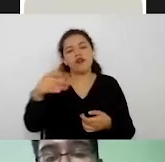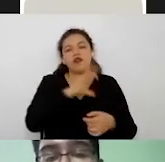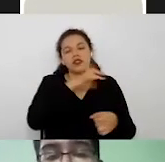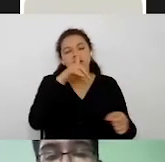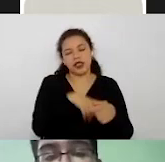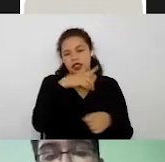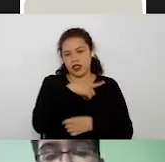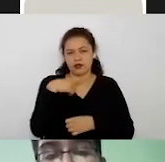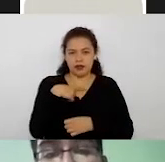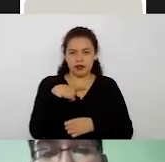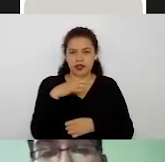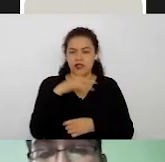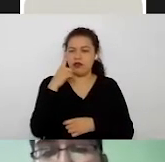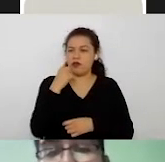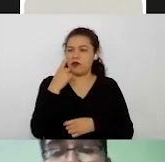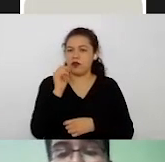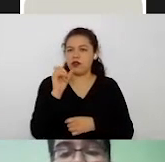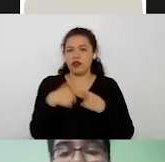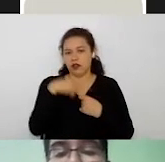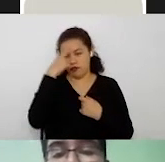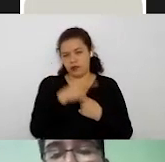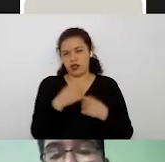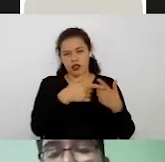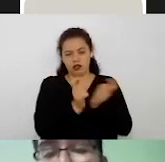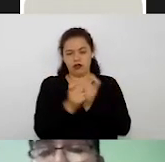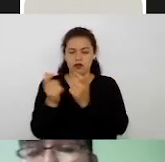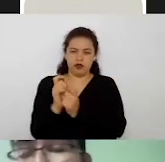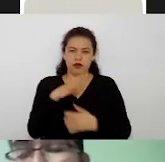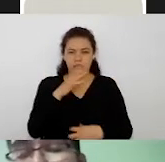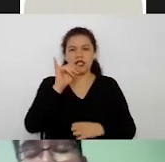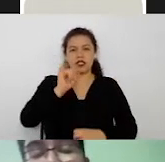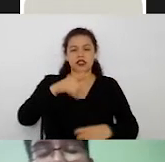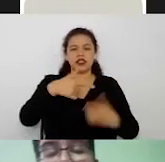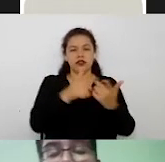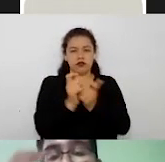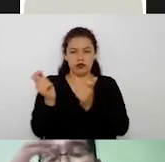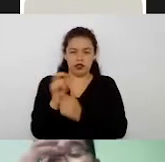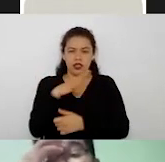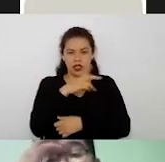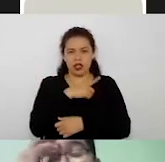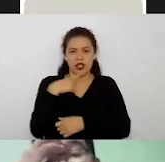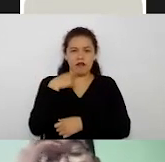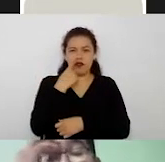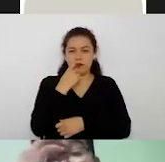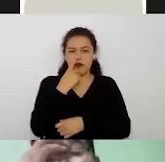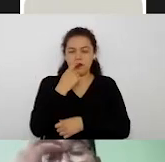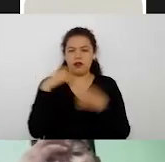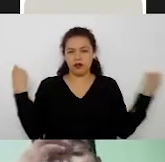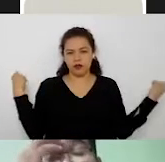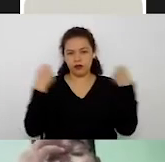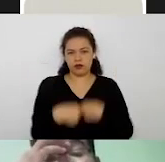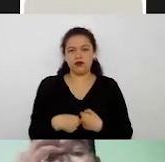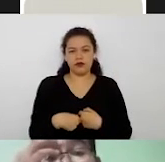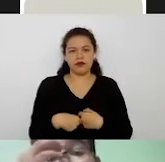Dice, ¿existe algún color o algo que identifique a los tipos de brigadas? Sí, cada brigada tiene que llevar un color, un chaleco de un color